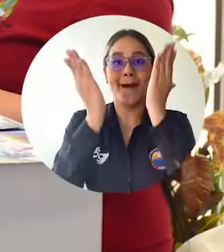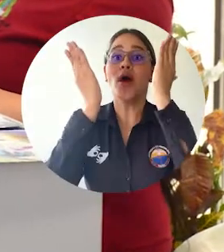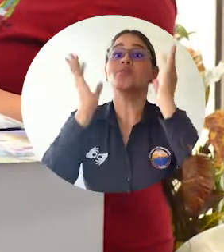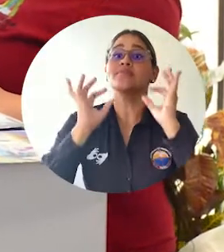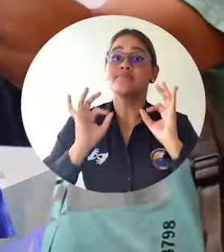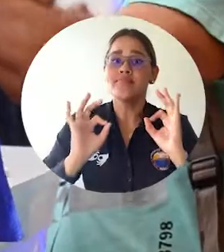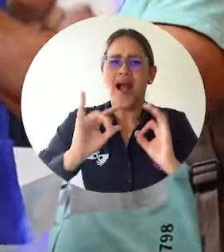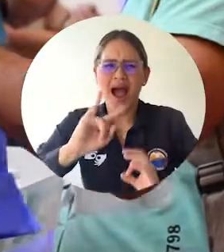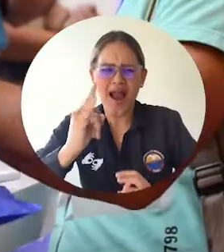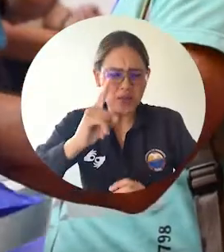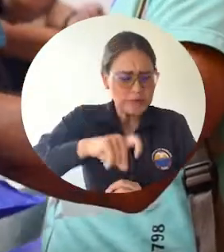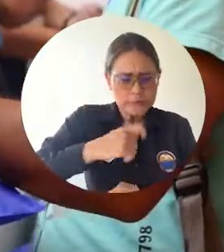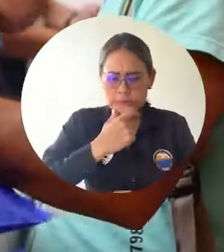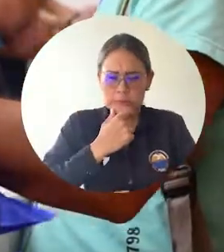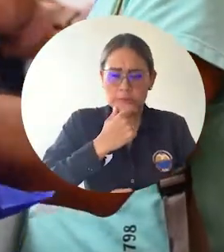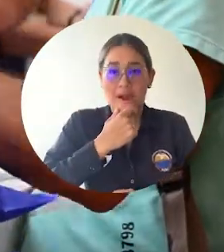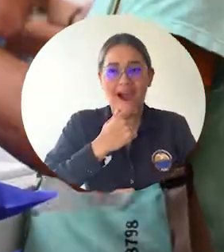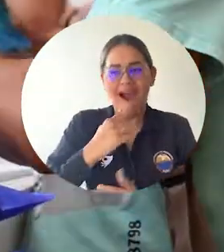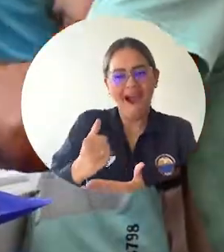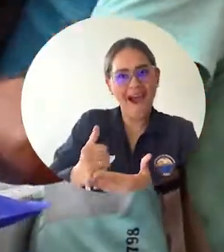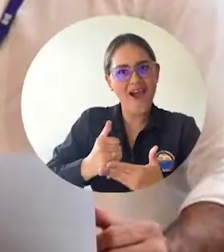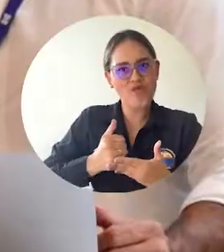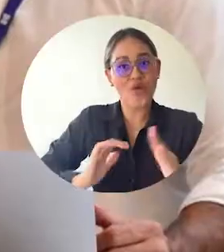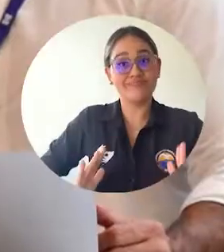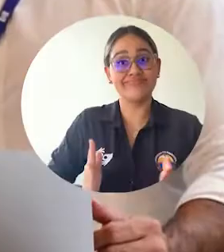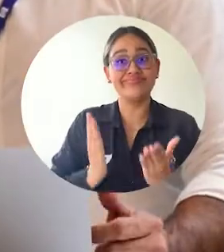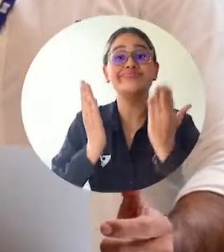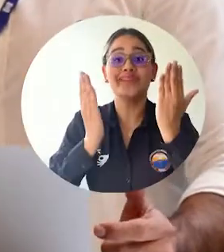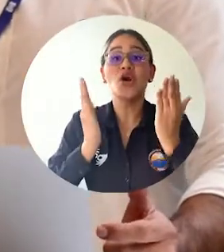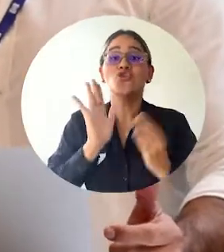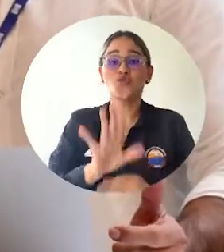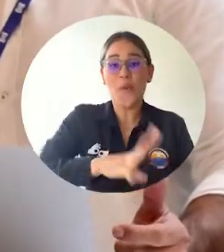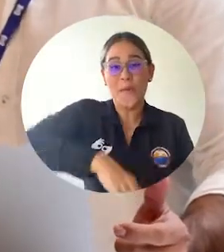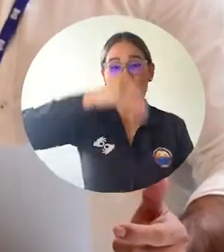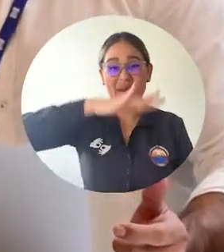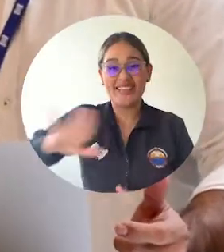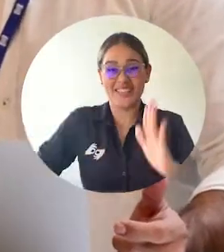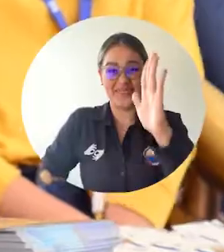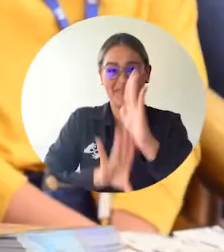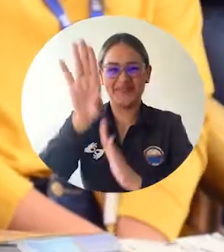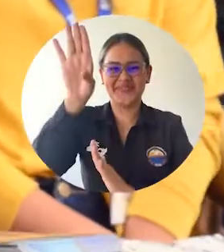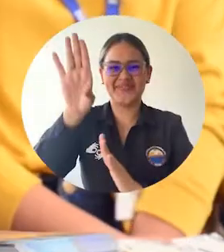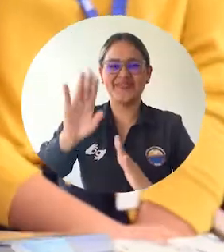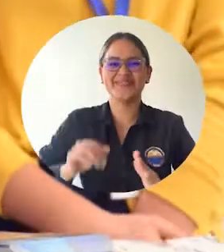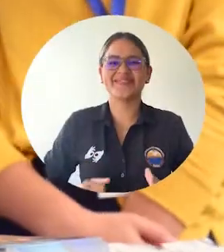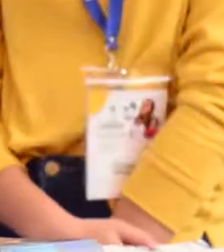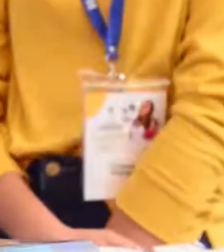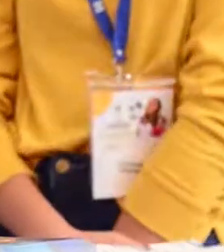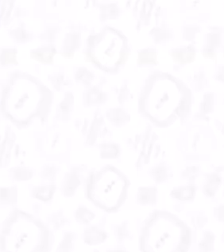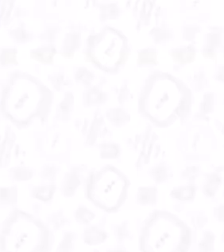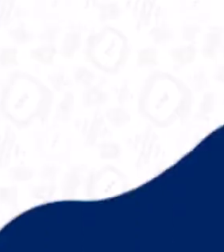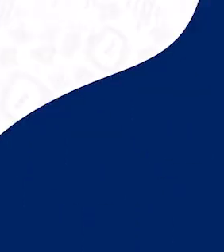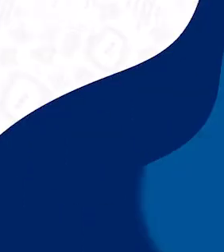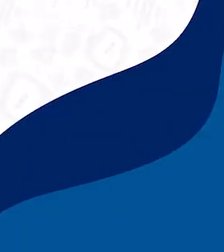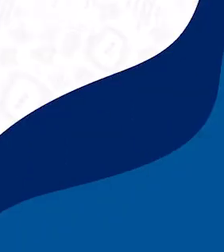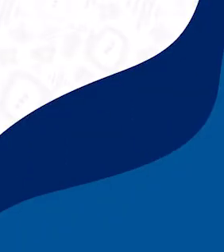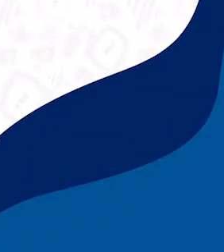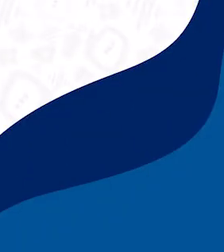nacional respuesta a todas las necesidades que tenemos. Y eventos como este son los que permiten el crecimiento del